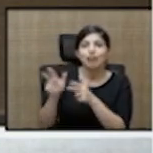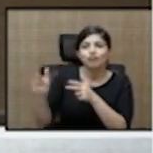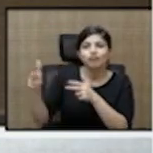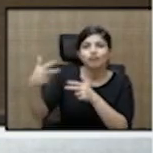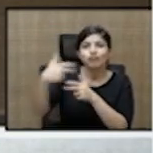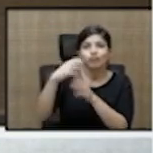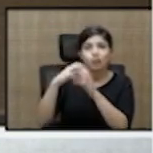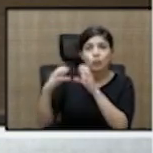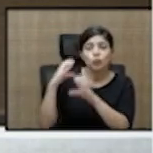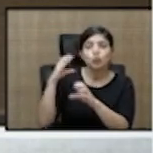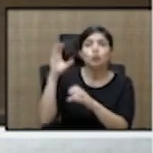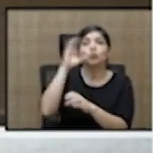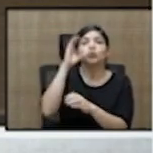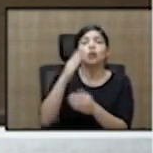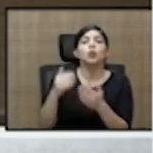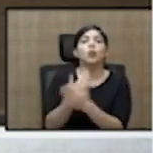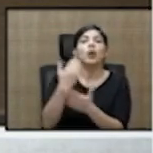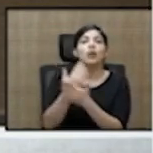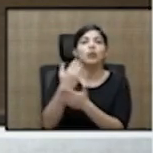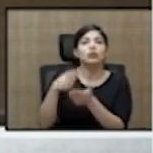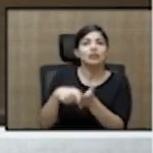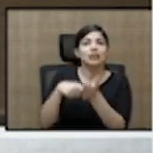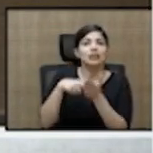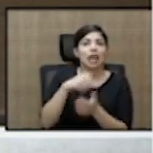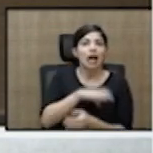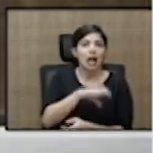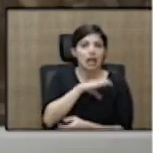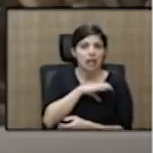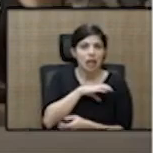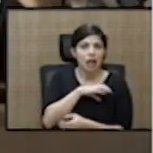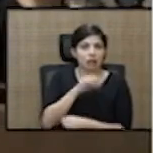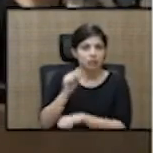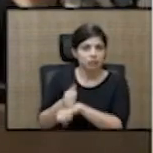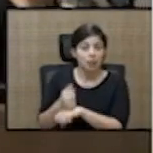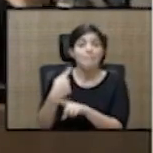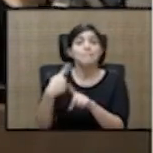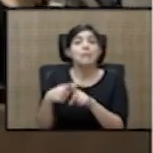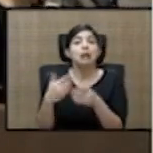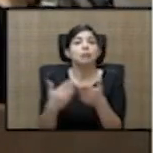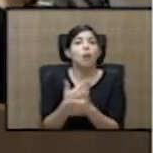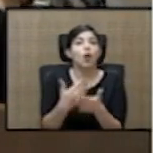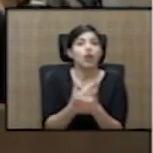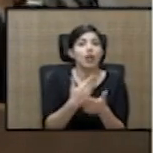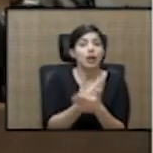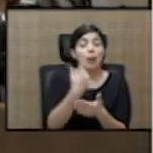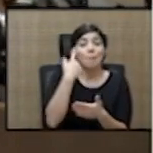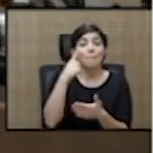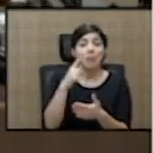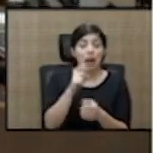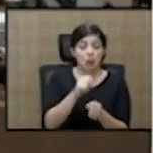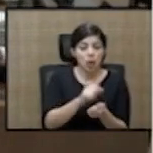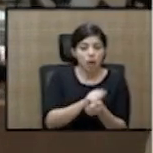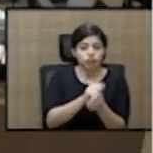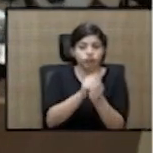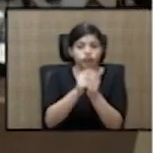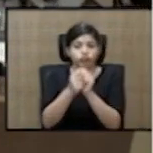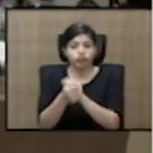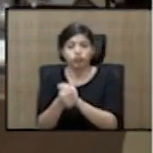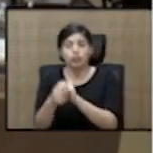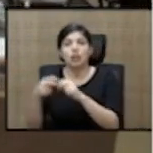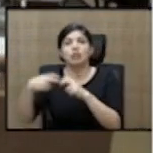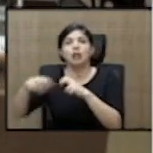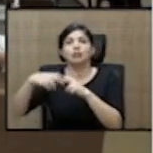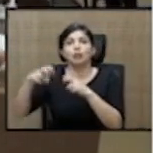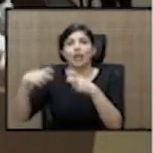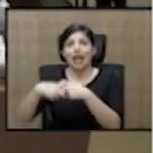resulta un tanto sorpresivo, y el que no se haya pronunciado algunos errores de la actual